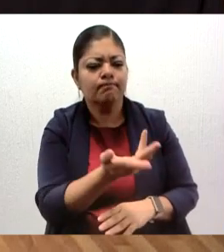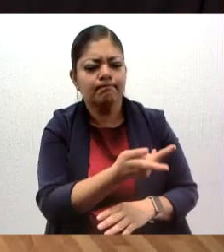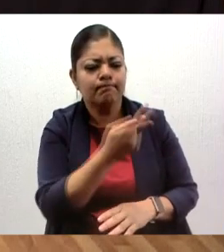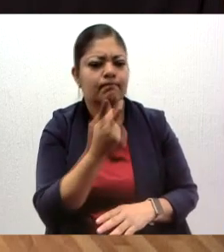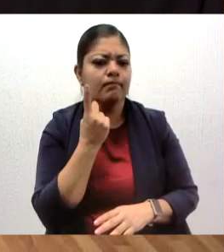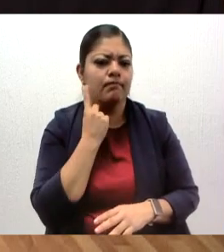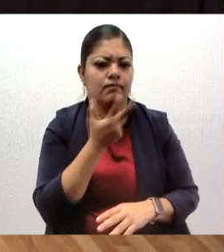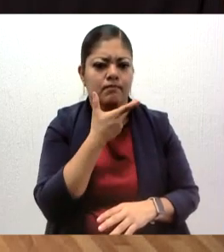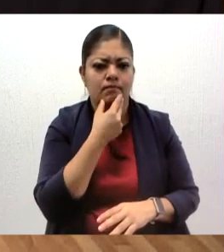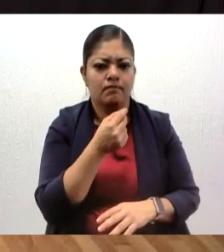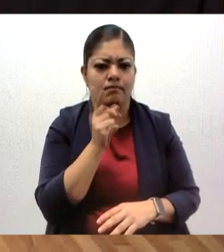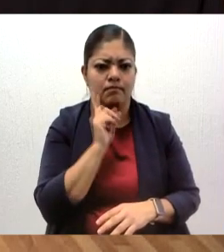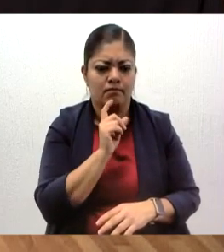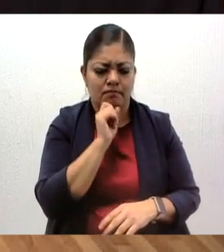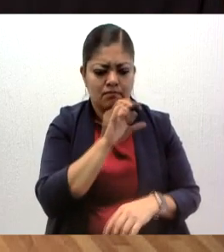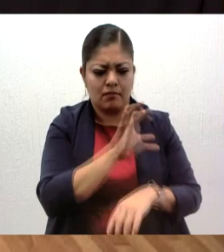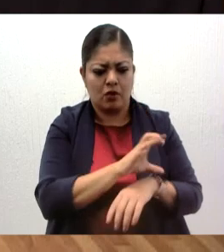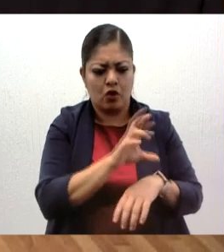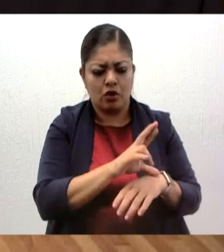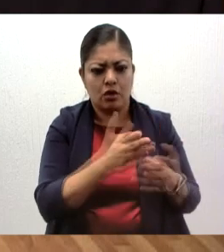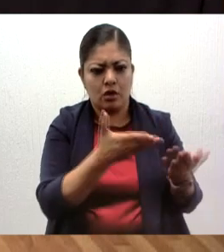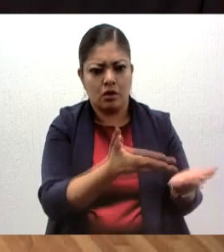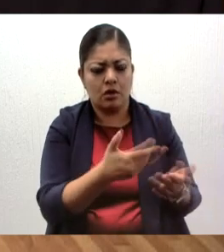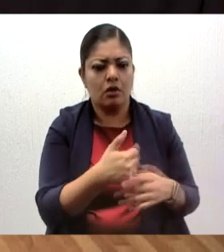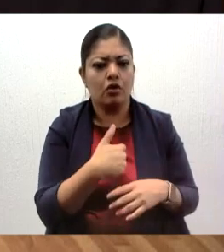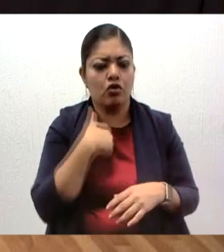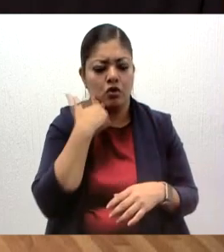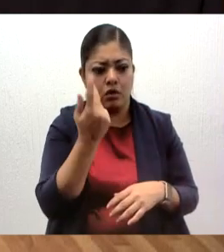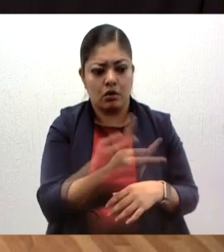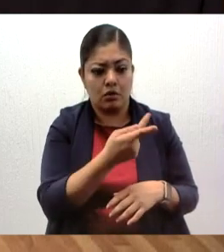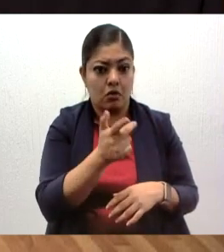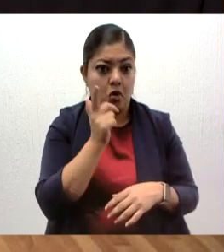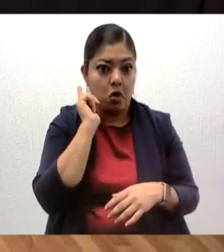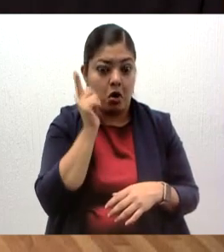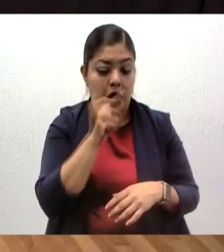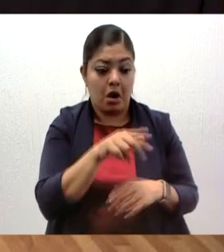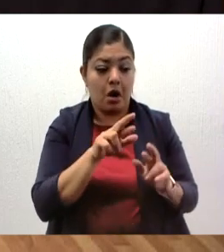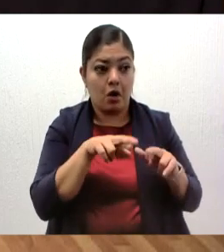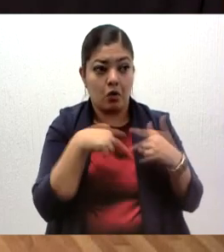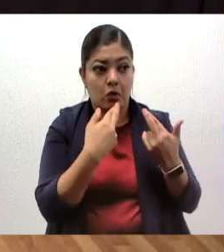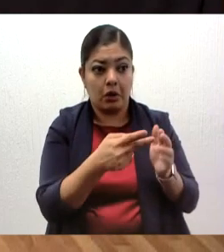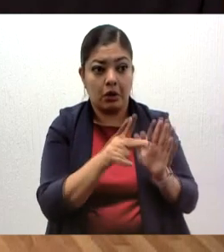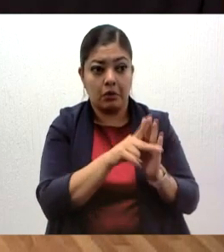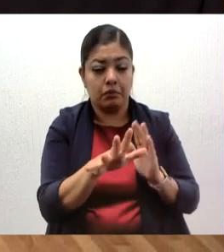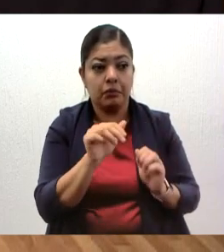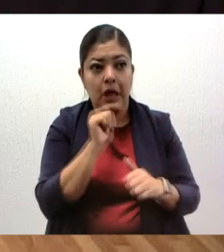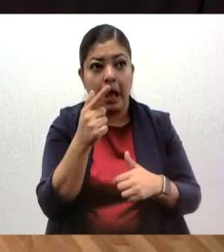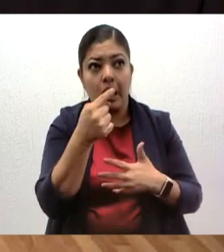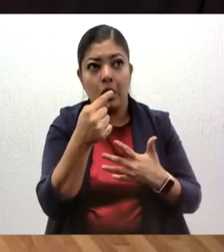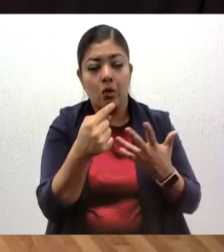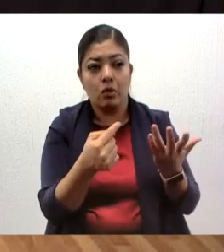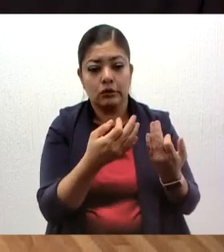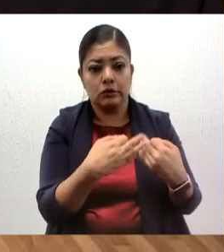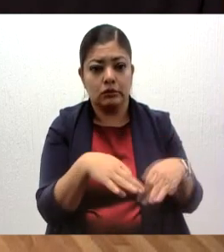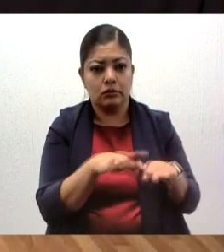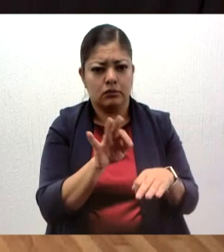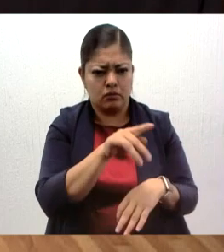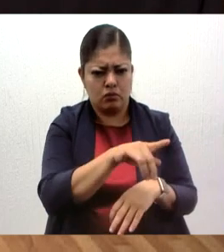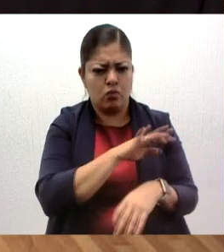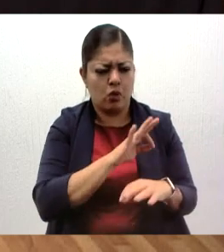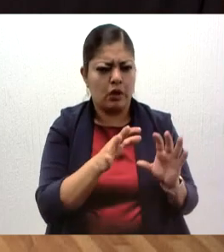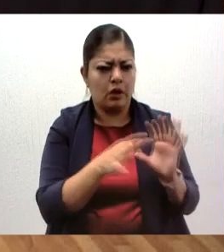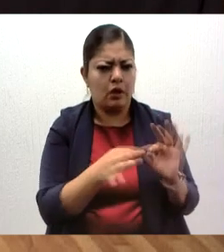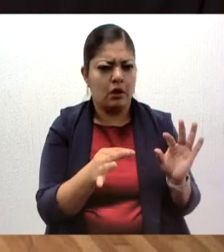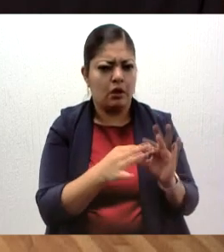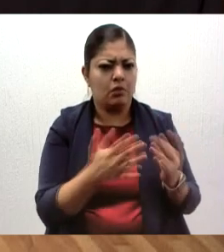los coordinadores de la fracción preguntarles esperemos que esta Rueda prensa sí sea para aclarar algunos puntos importantes si nos pueden aclarar entonces